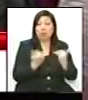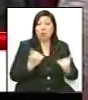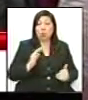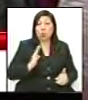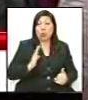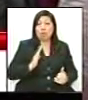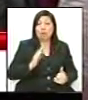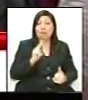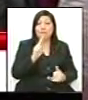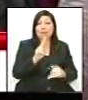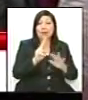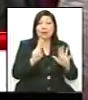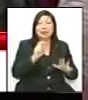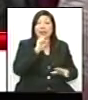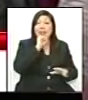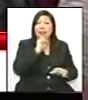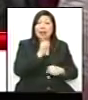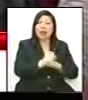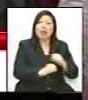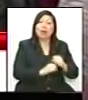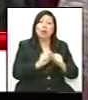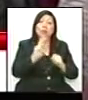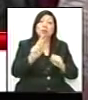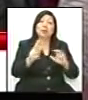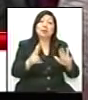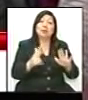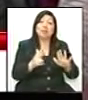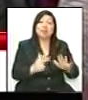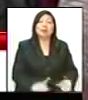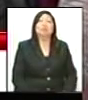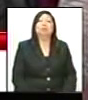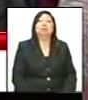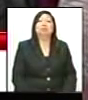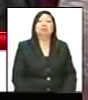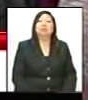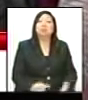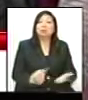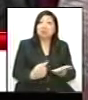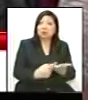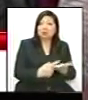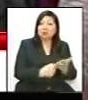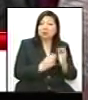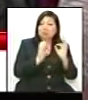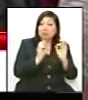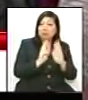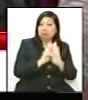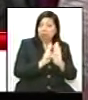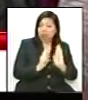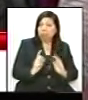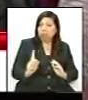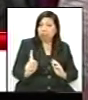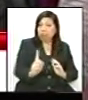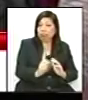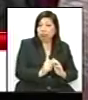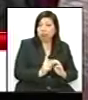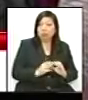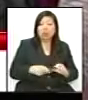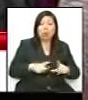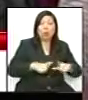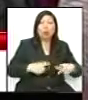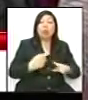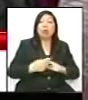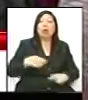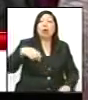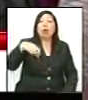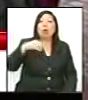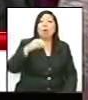jueves 27 de diciembre del 2018, contando con el quórum de reglamento, en el hemiciclo Raúl Porras